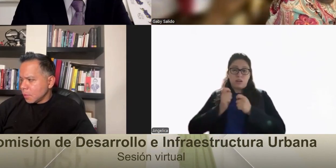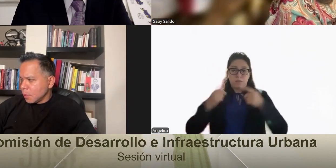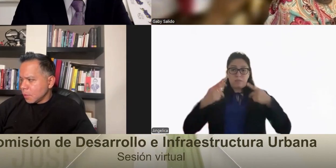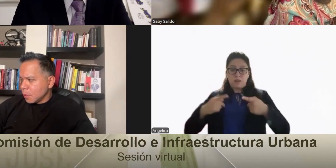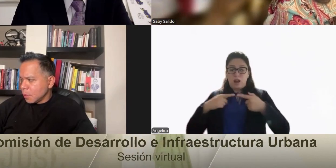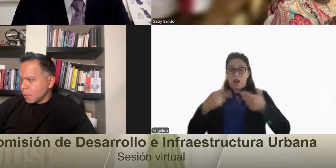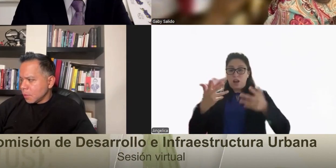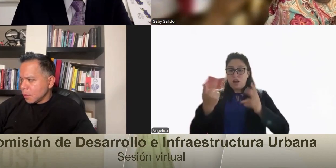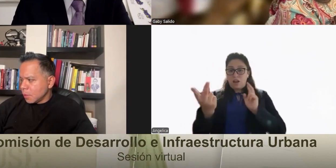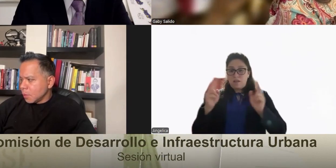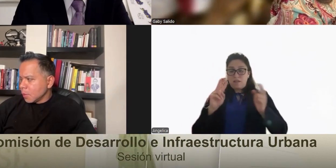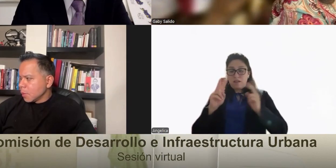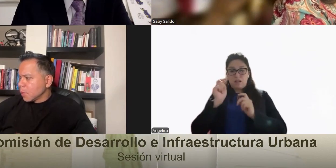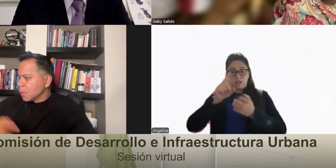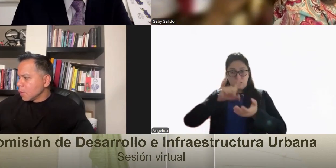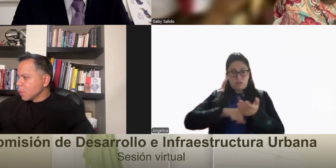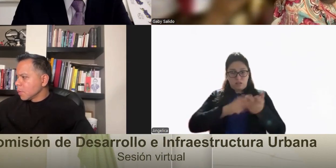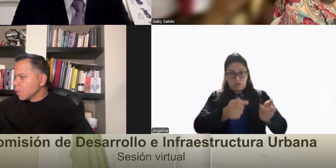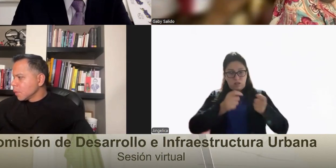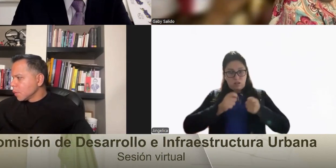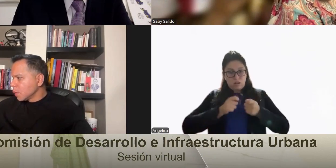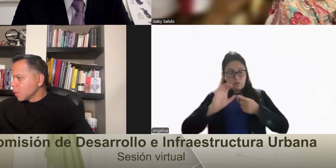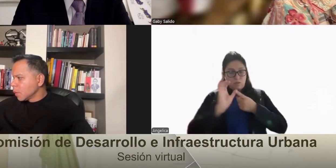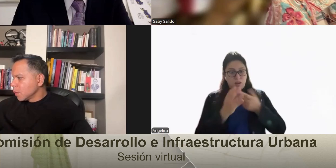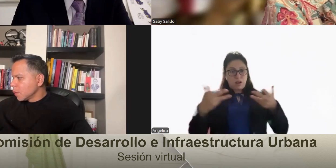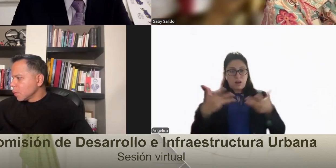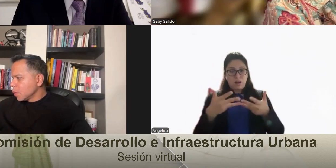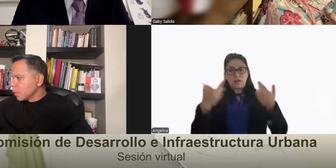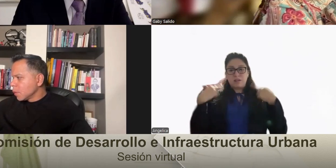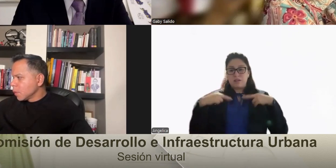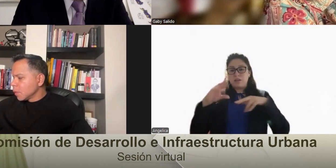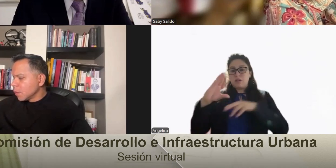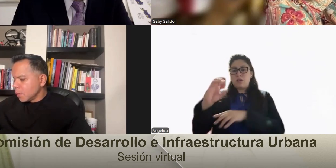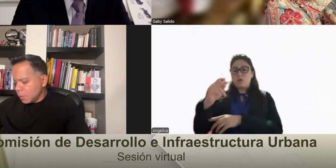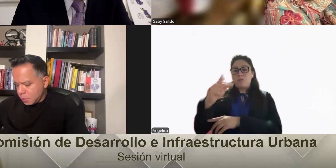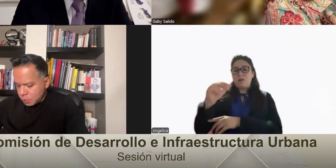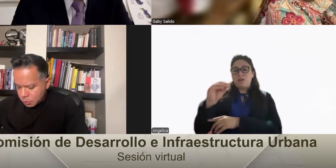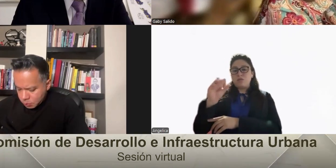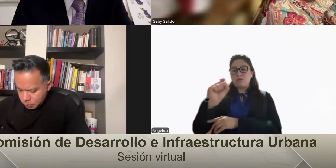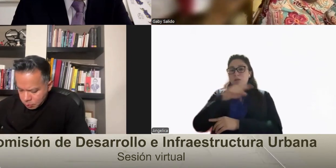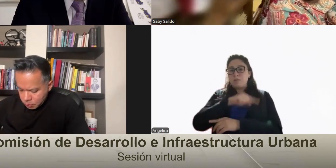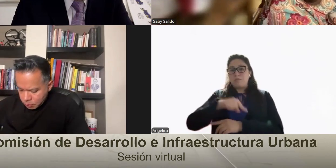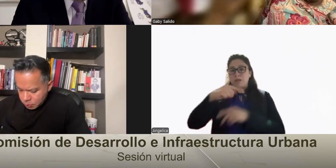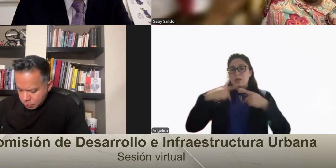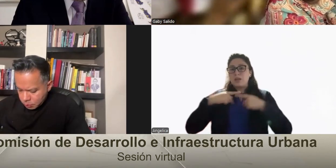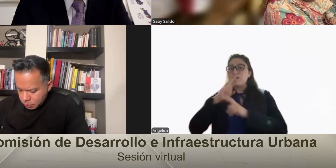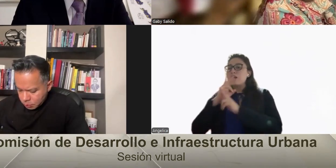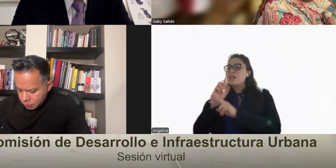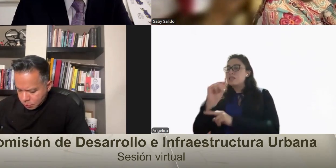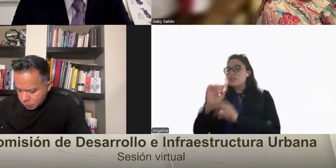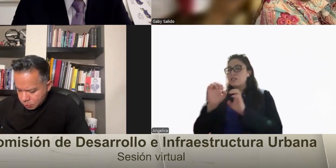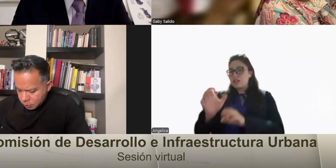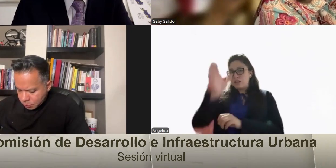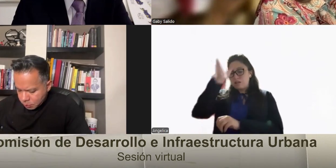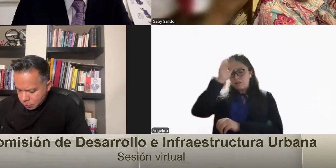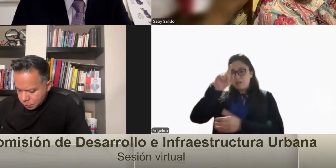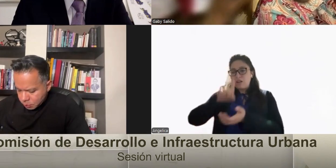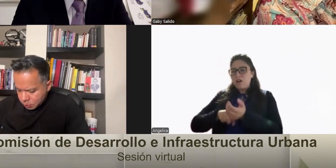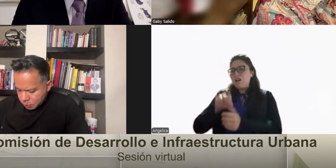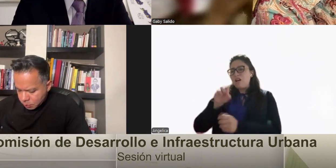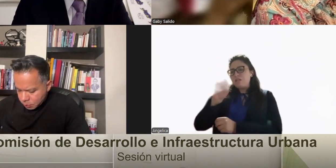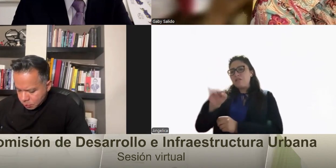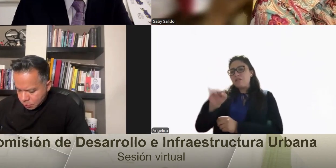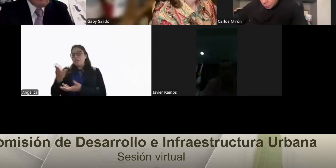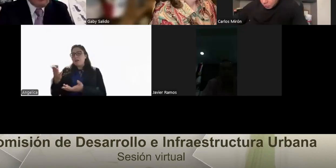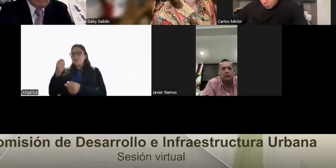fueron recibidas por esta comisión por parte de integrantes de la COPACO es que es a favor y que consideran viable. En su lógica de que escuchemos